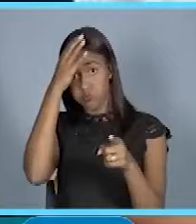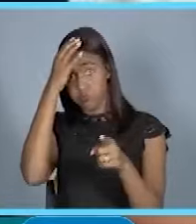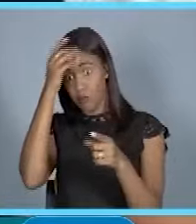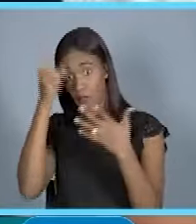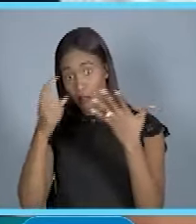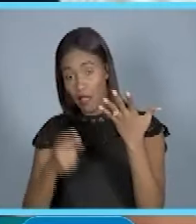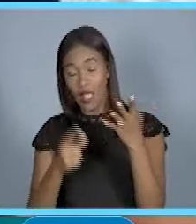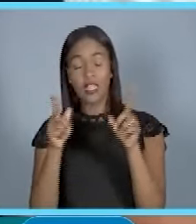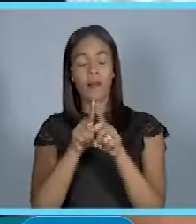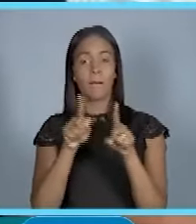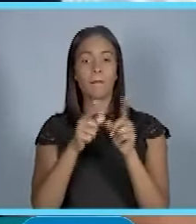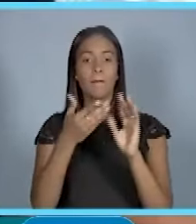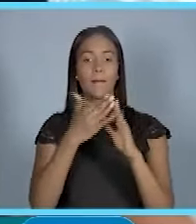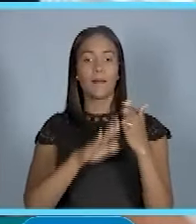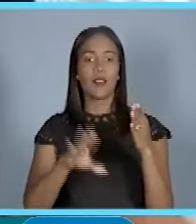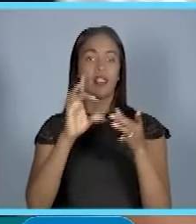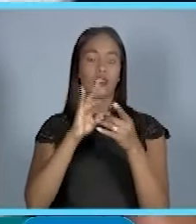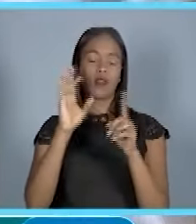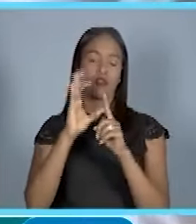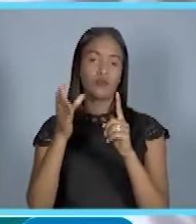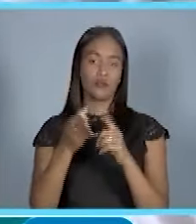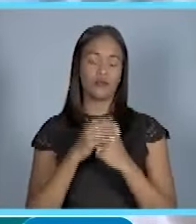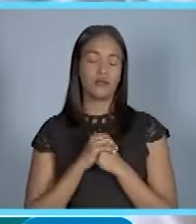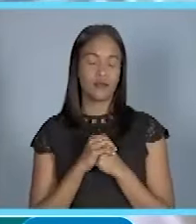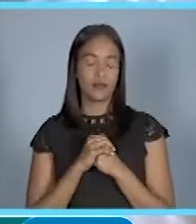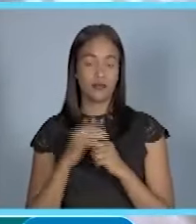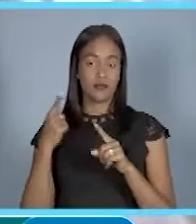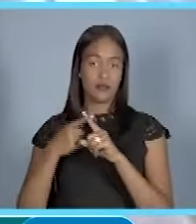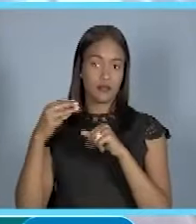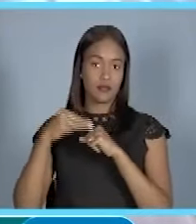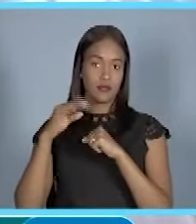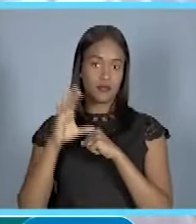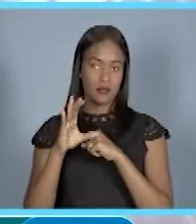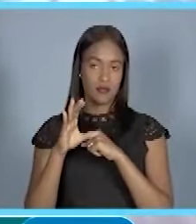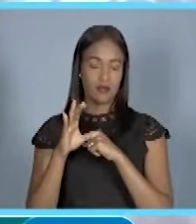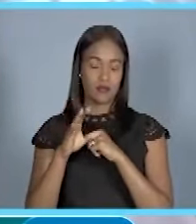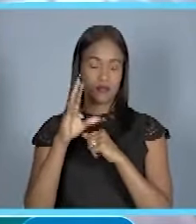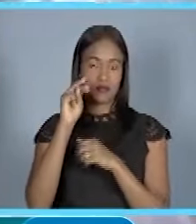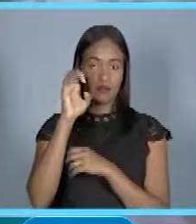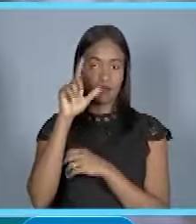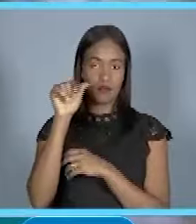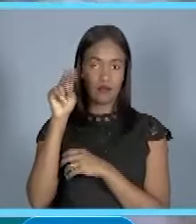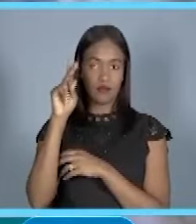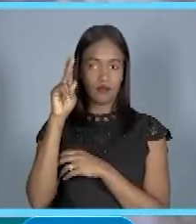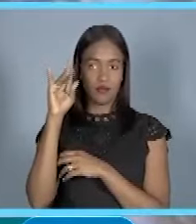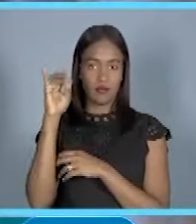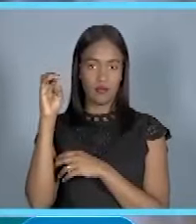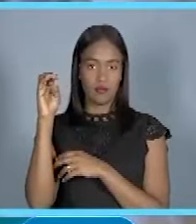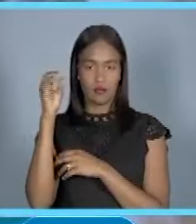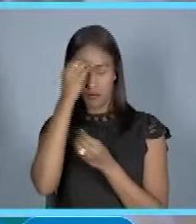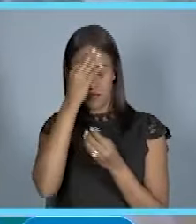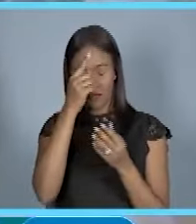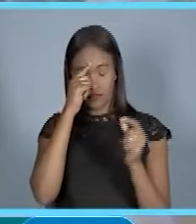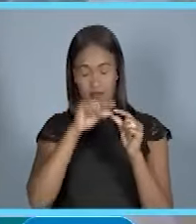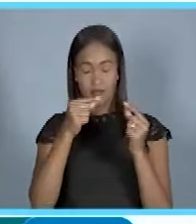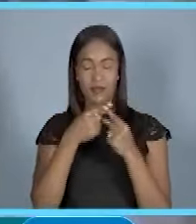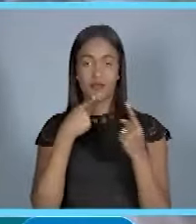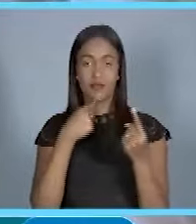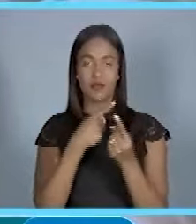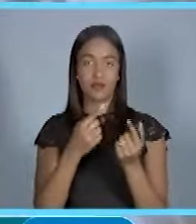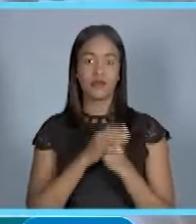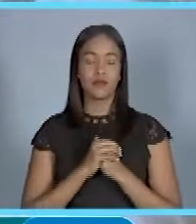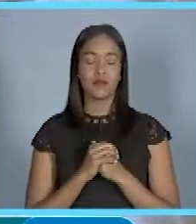sino también en el ámbito de la cultura. En Montecristi, Melvin Toribio, para Central de